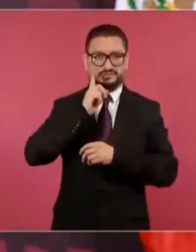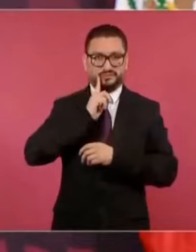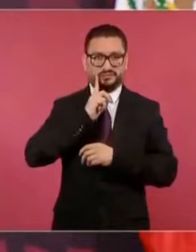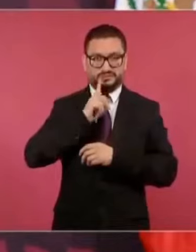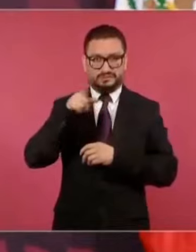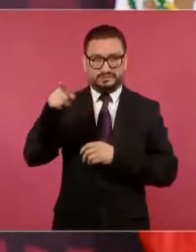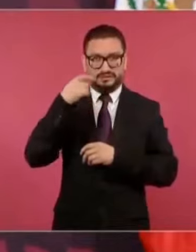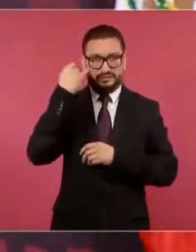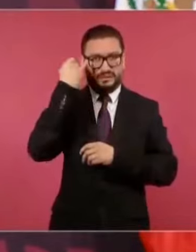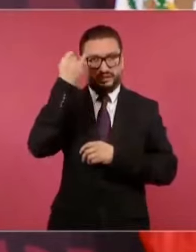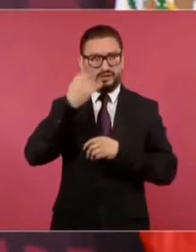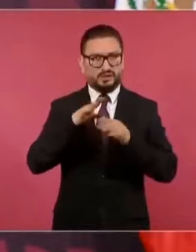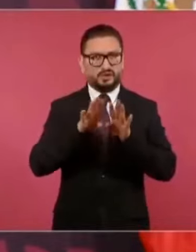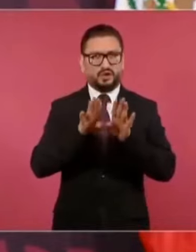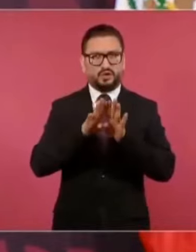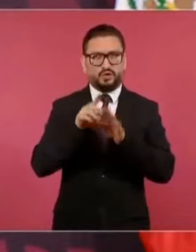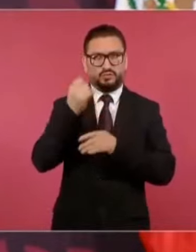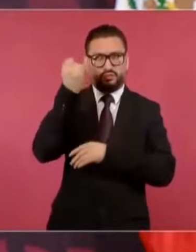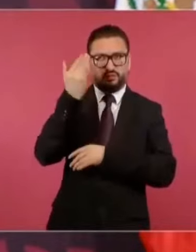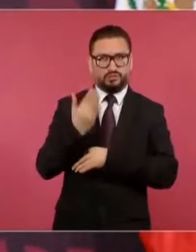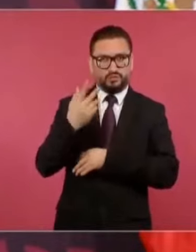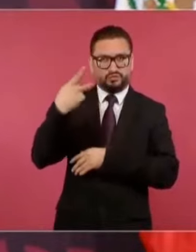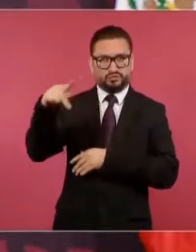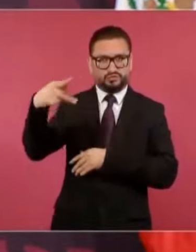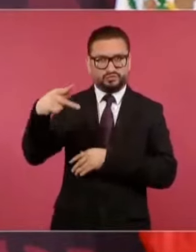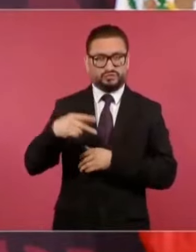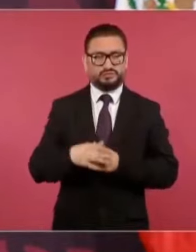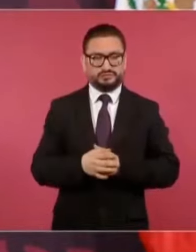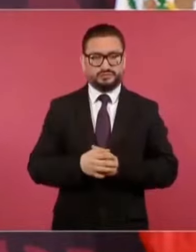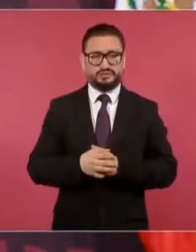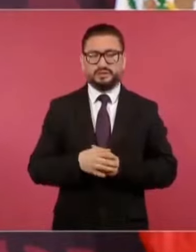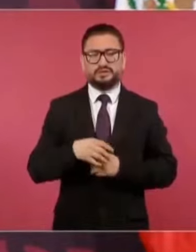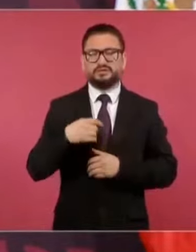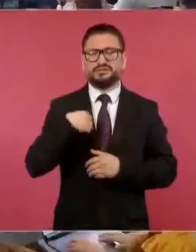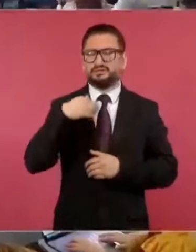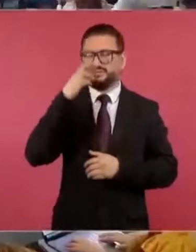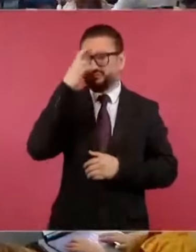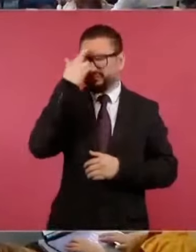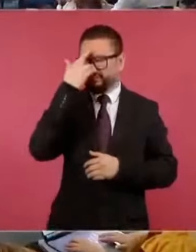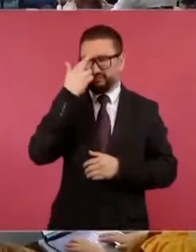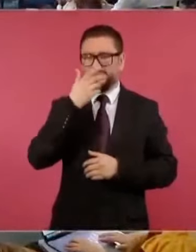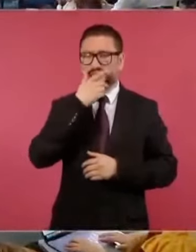sobre la impresión que tienen de ella. No sé si fue